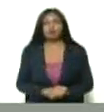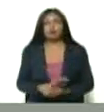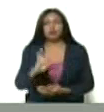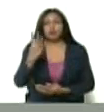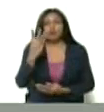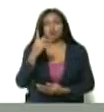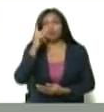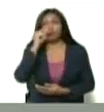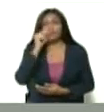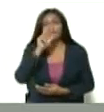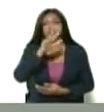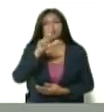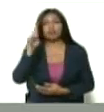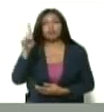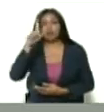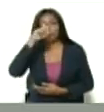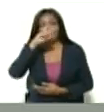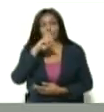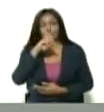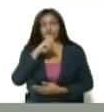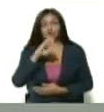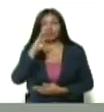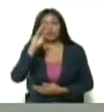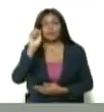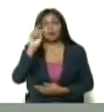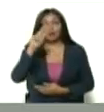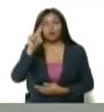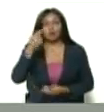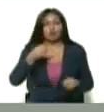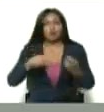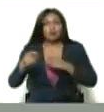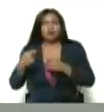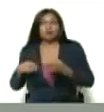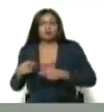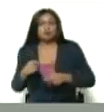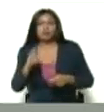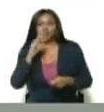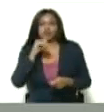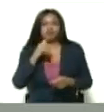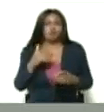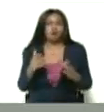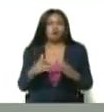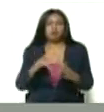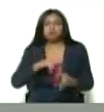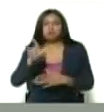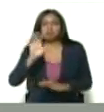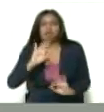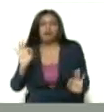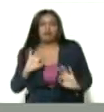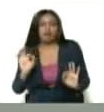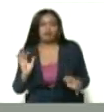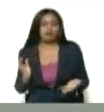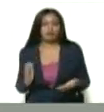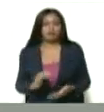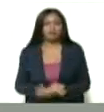caso, un hombre de 31 años, de Baruta, comerciante, no tiene antecedentes de viaje.